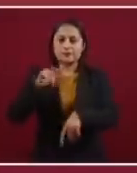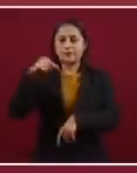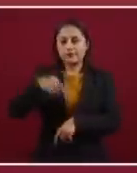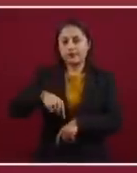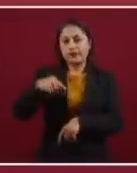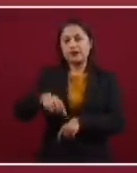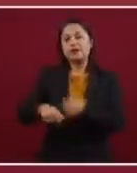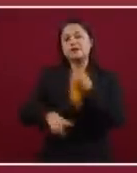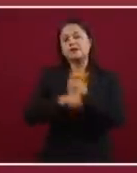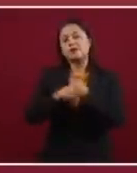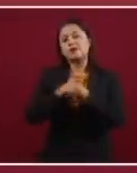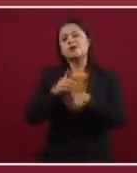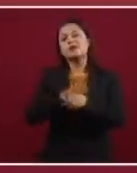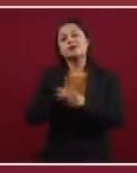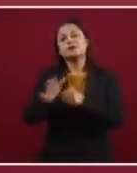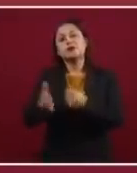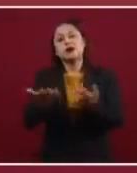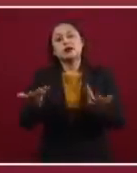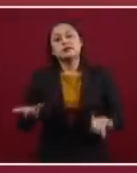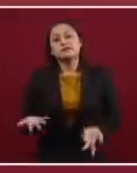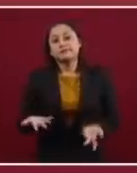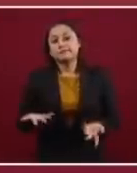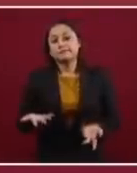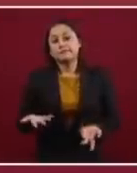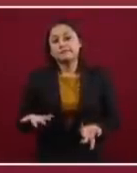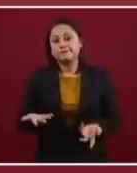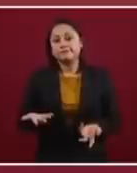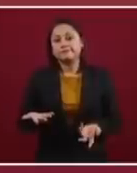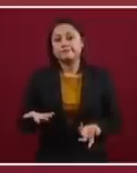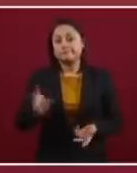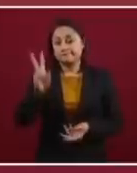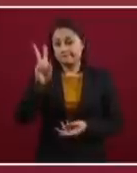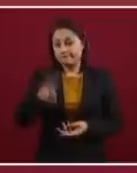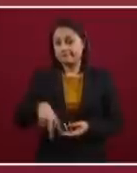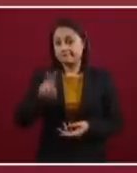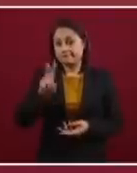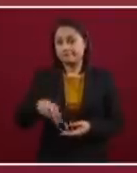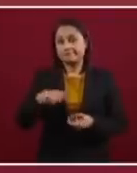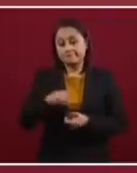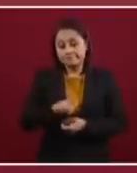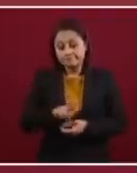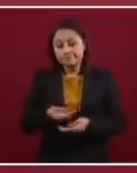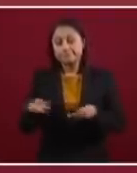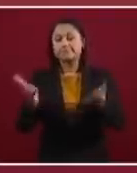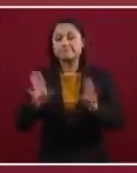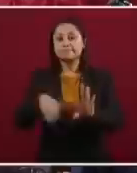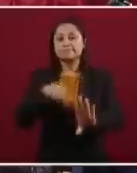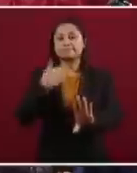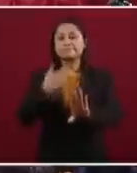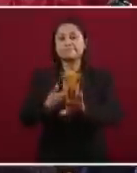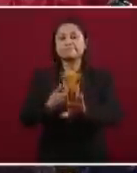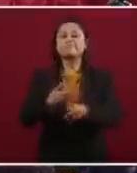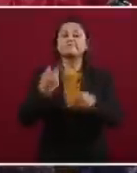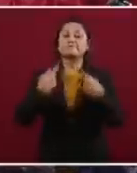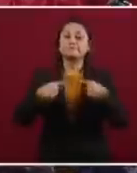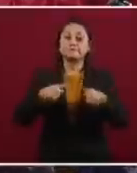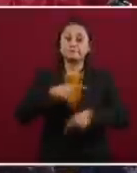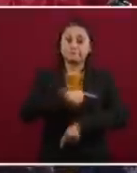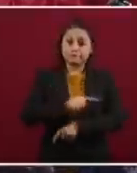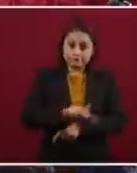social no podría destacar lo más se distribuye desigualmente con afección mayor a las personas pobres